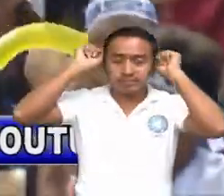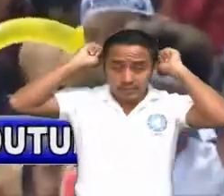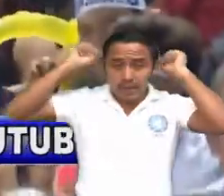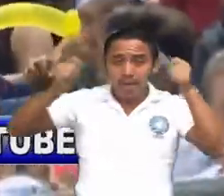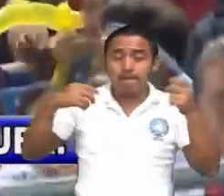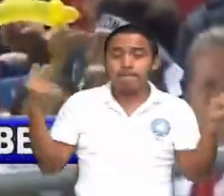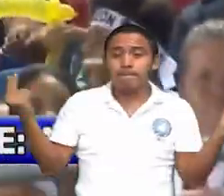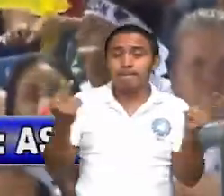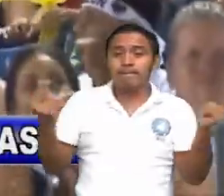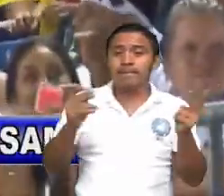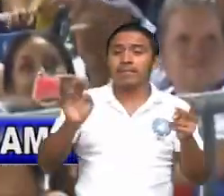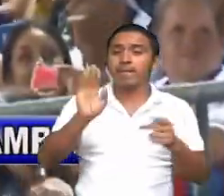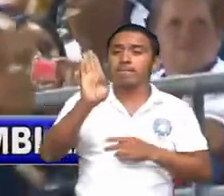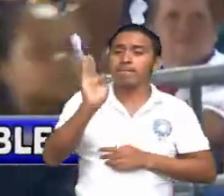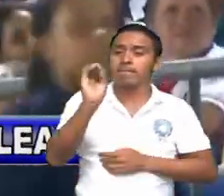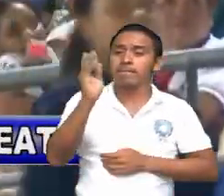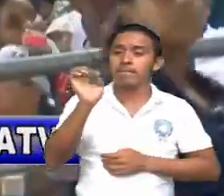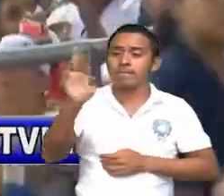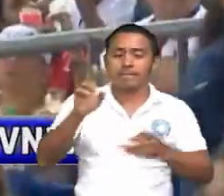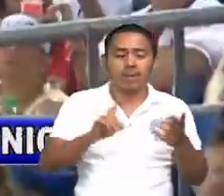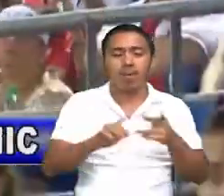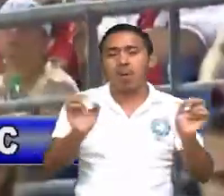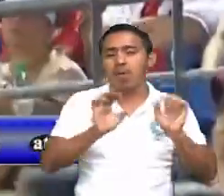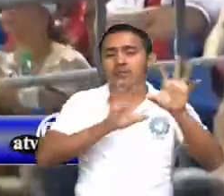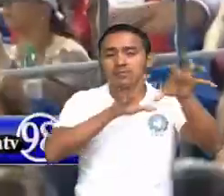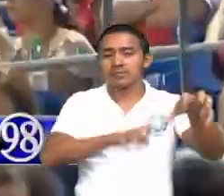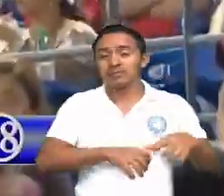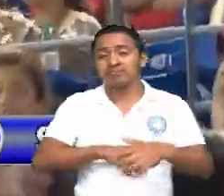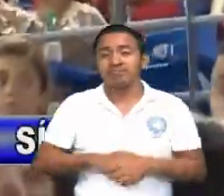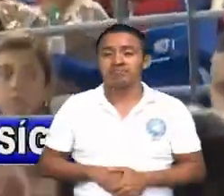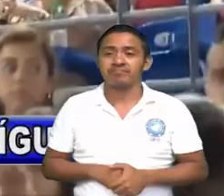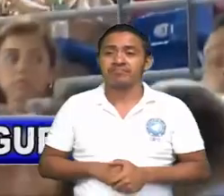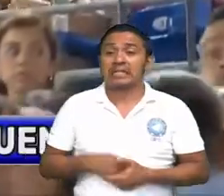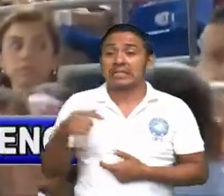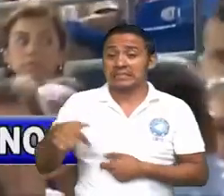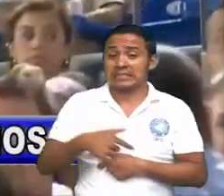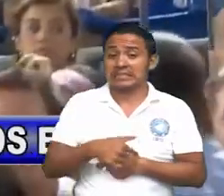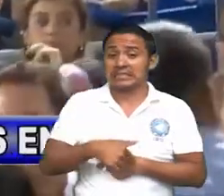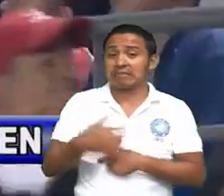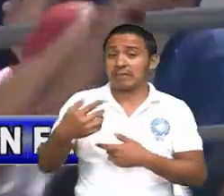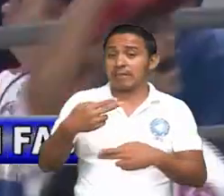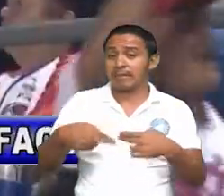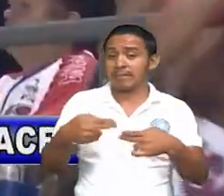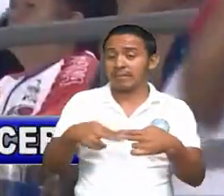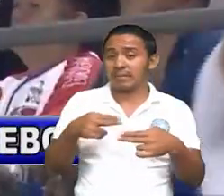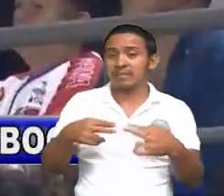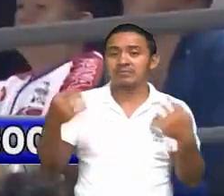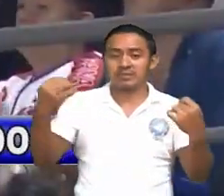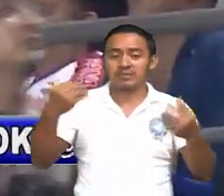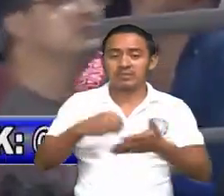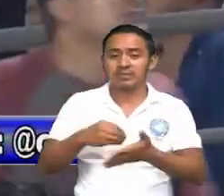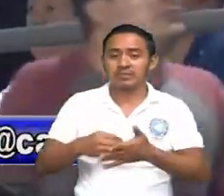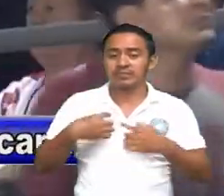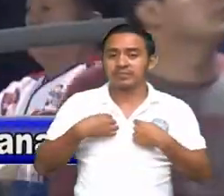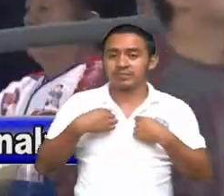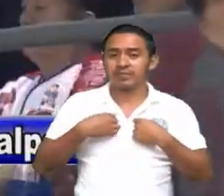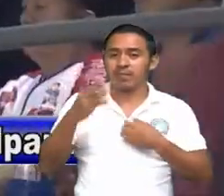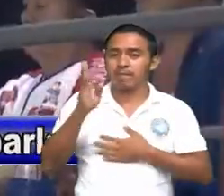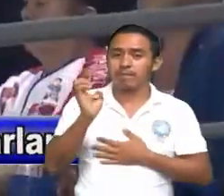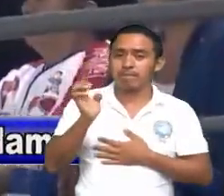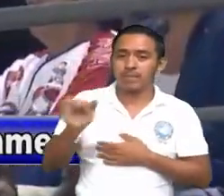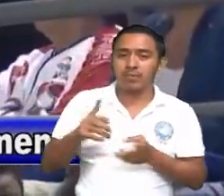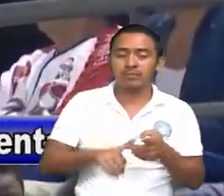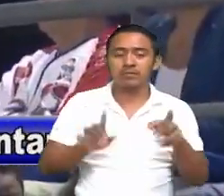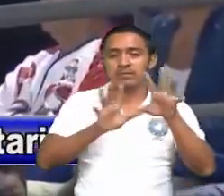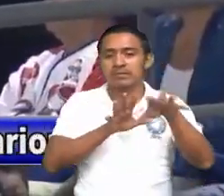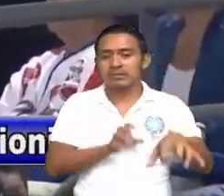vive el Boer o vive el León. Si te salió la quincena en esos días, comprabas tu camisa del Boer o tu camisa